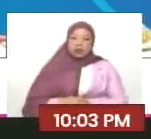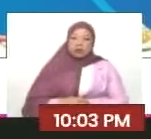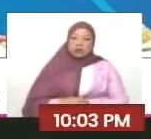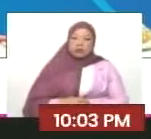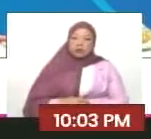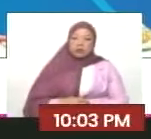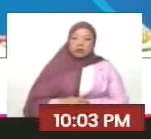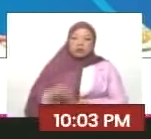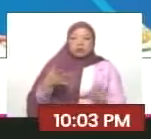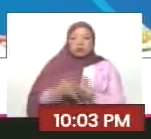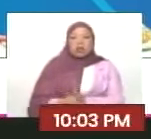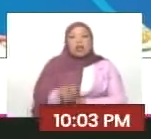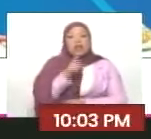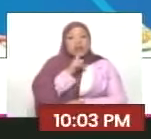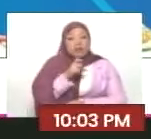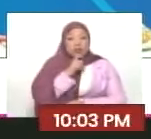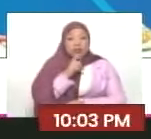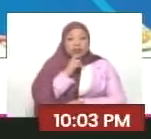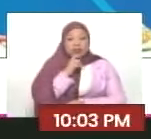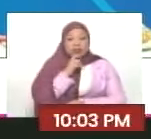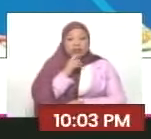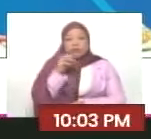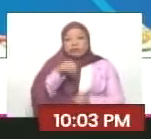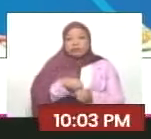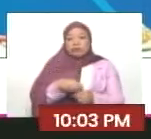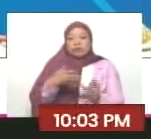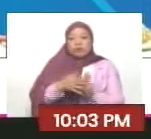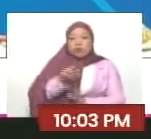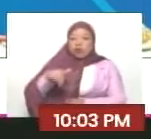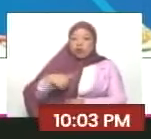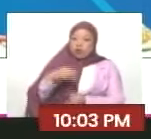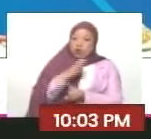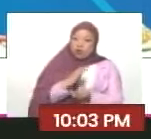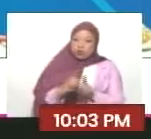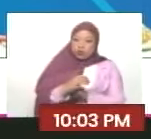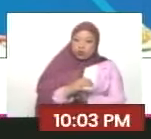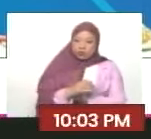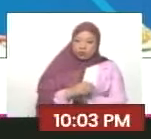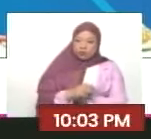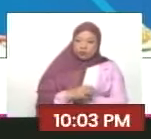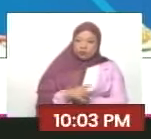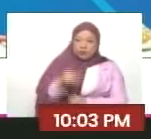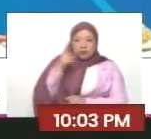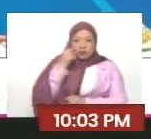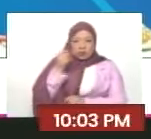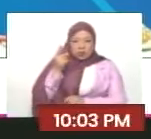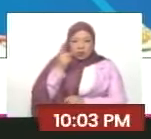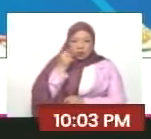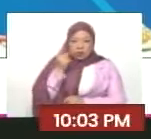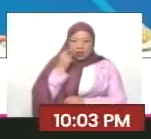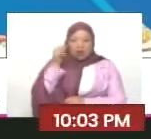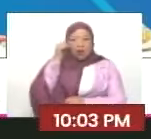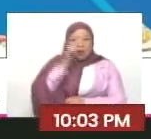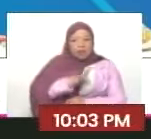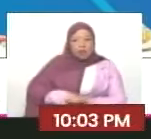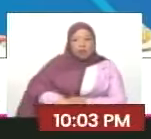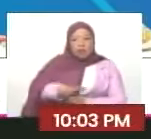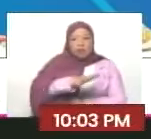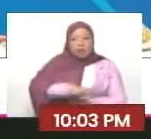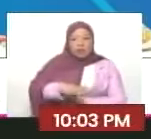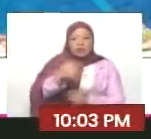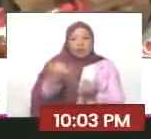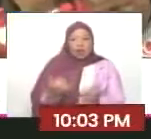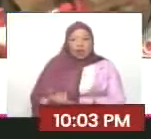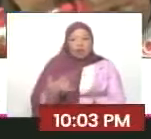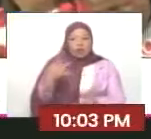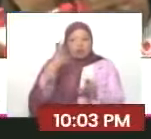unas condiciones difíciles, es el sector de nuestra cultura, la cultura de la tradición, la cultura popular. Ahora,